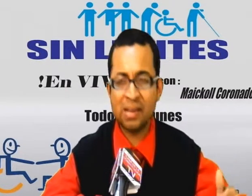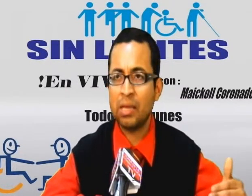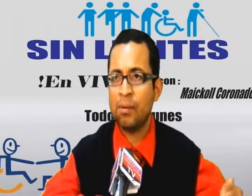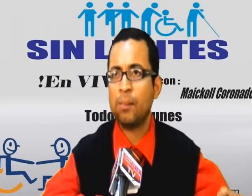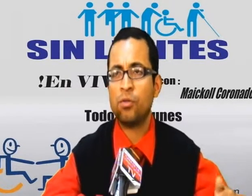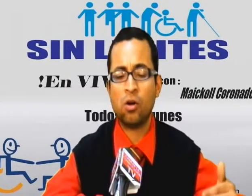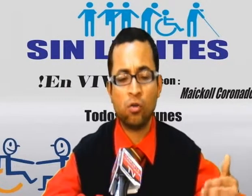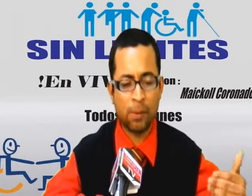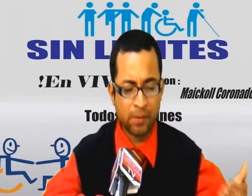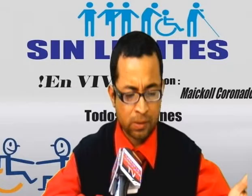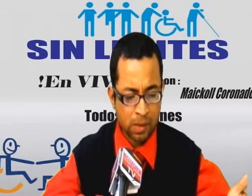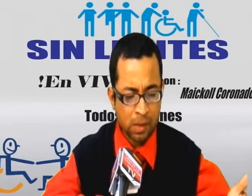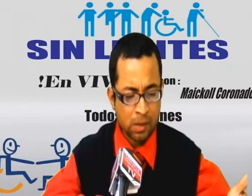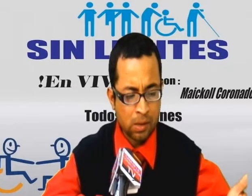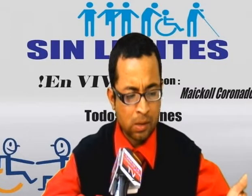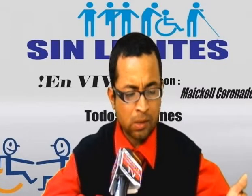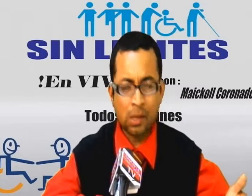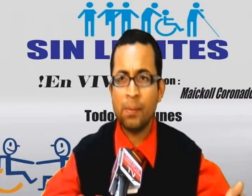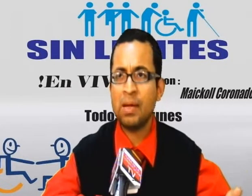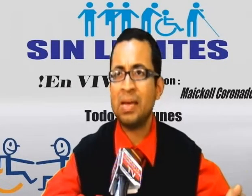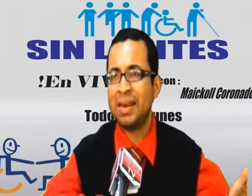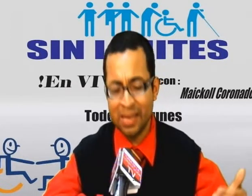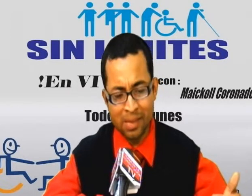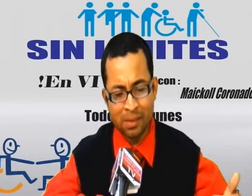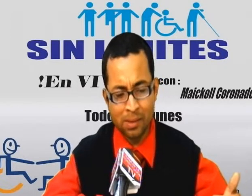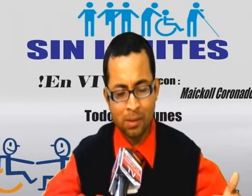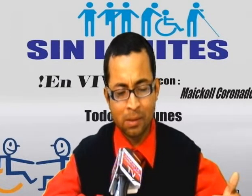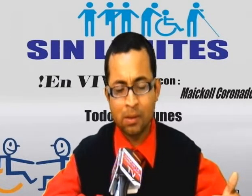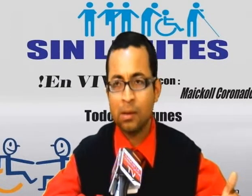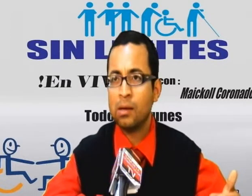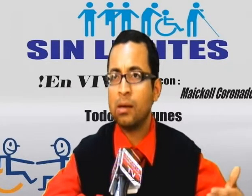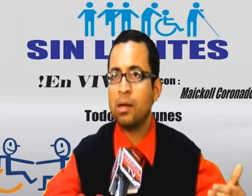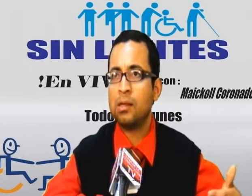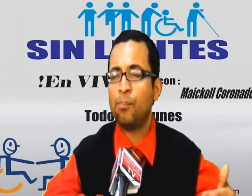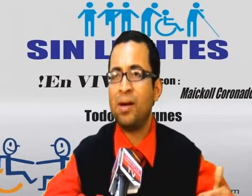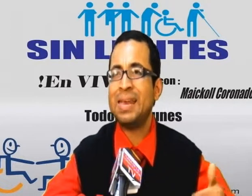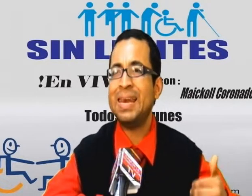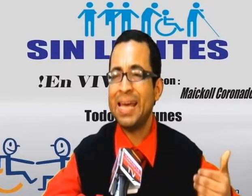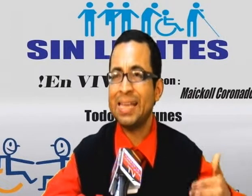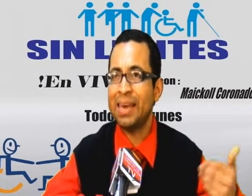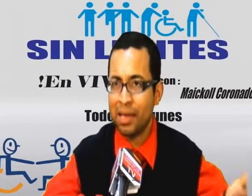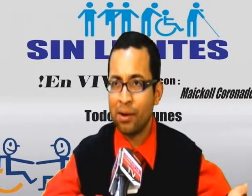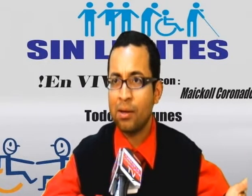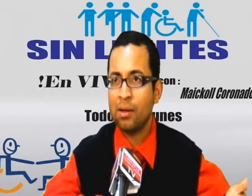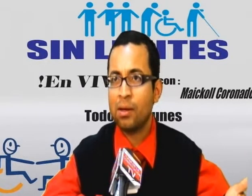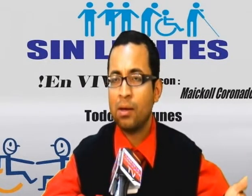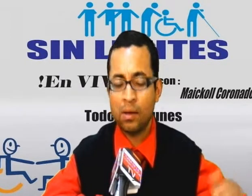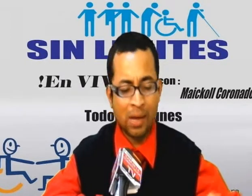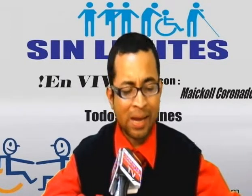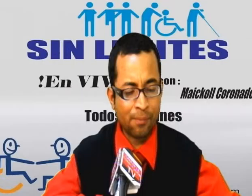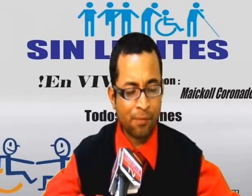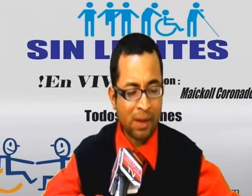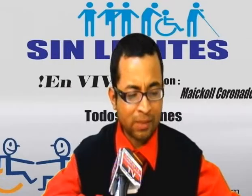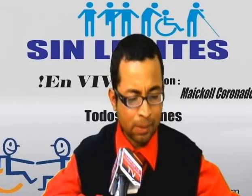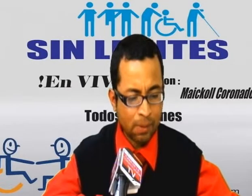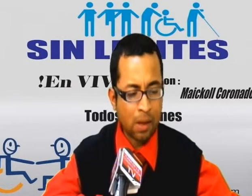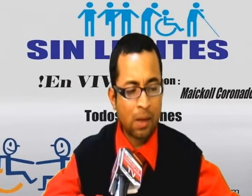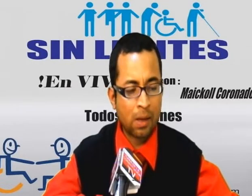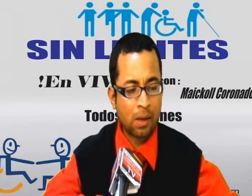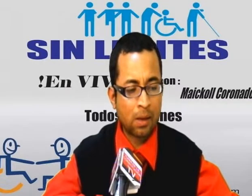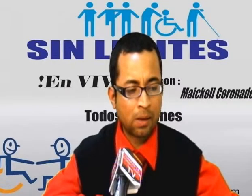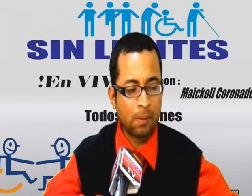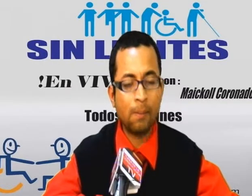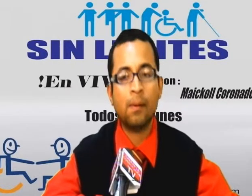en el tema de personas con discapacidad y también en las leyes que se pueda legislar en el tema